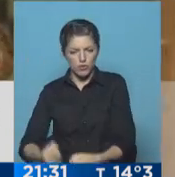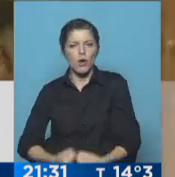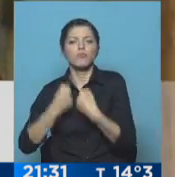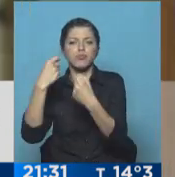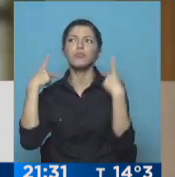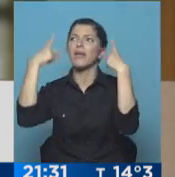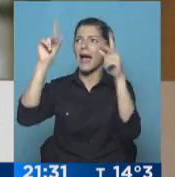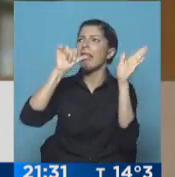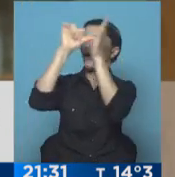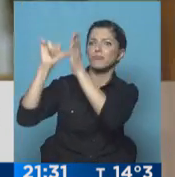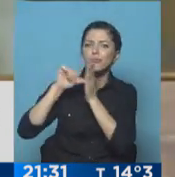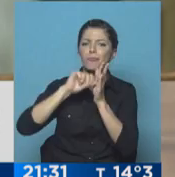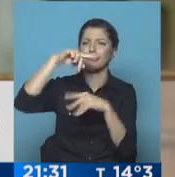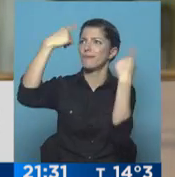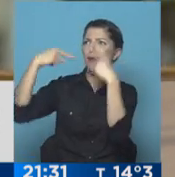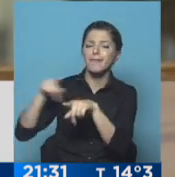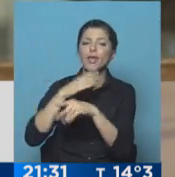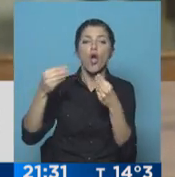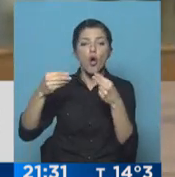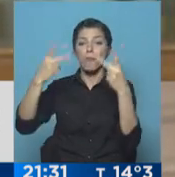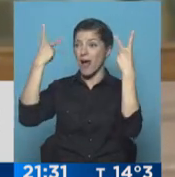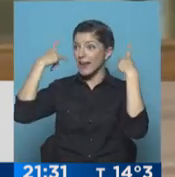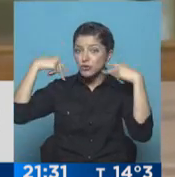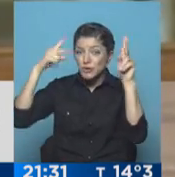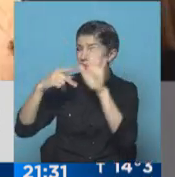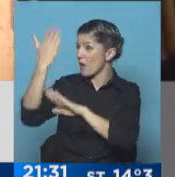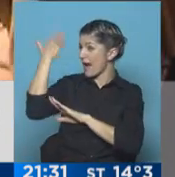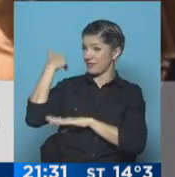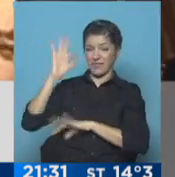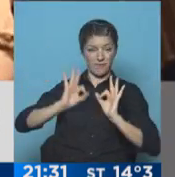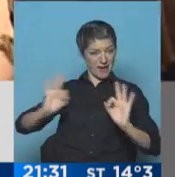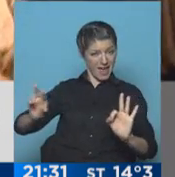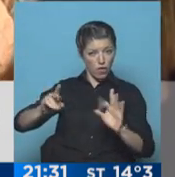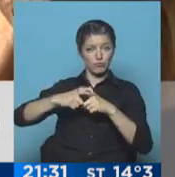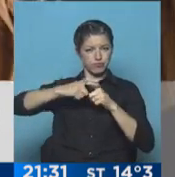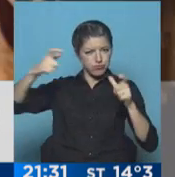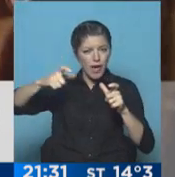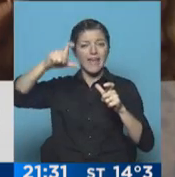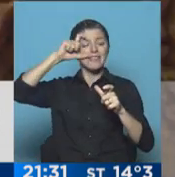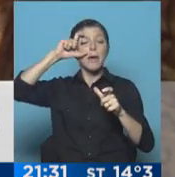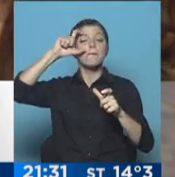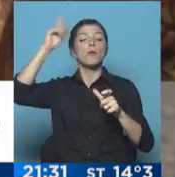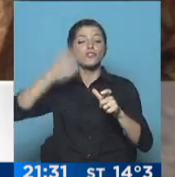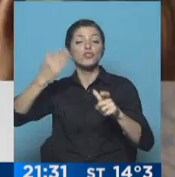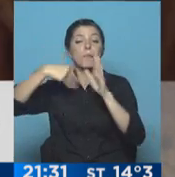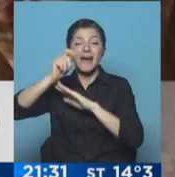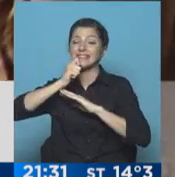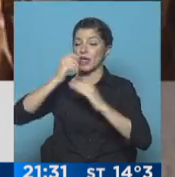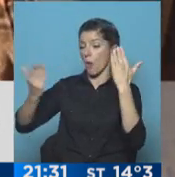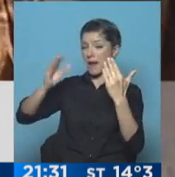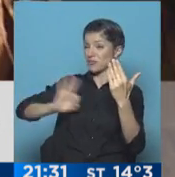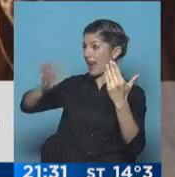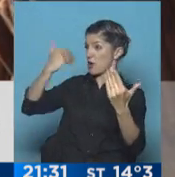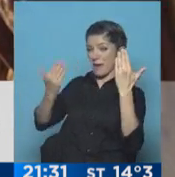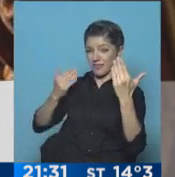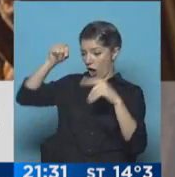cómo creció el turismo en este fin de semana largo en un 10% más respecto del año pasado. Estoy pensando